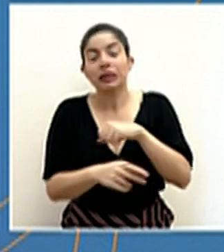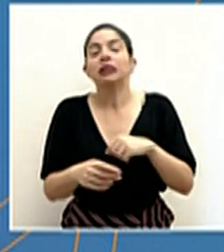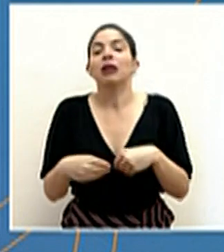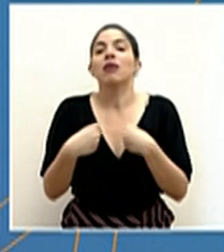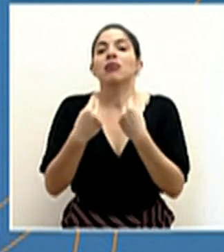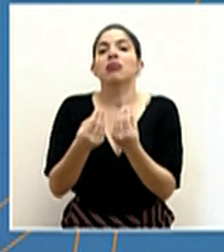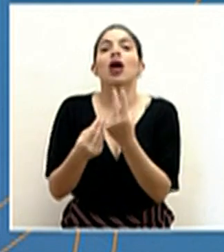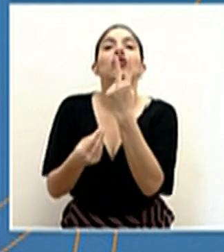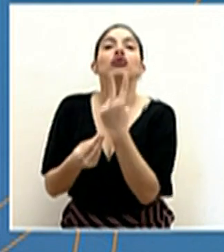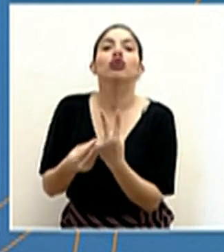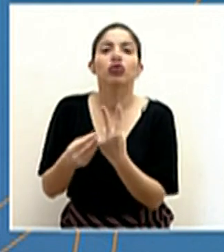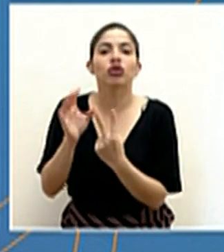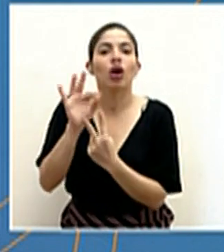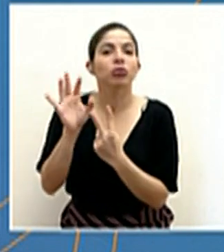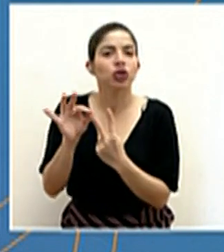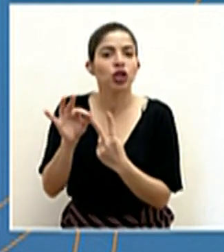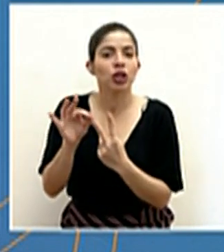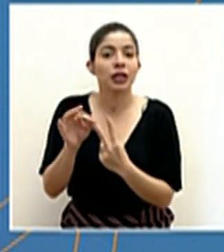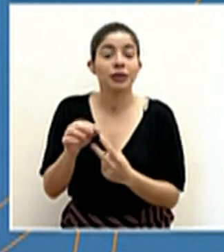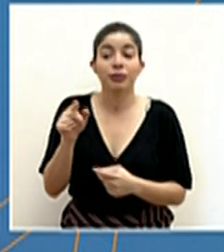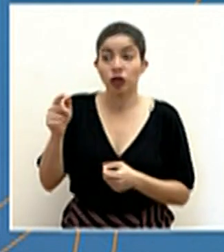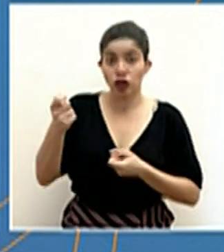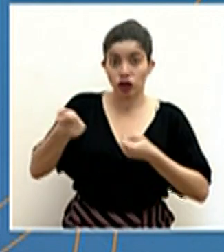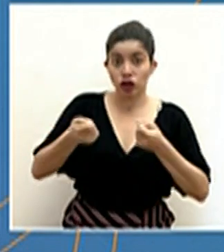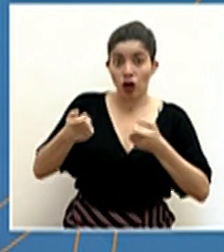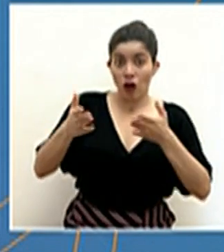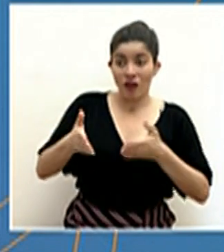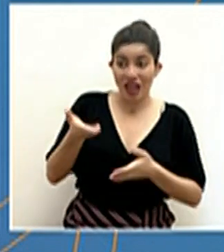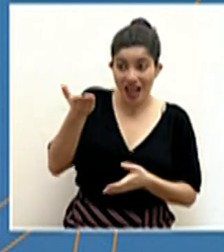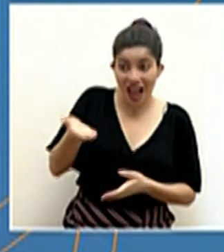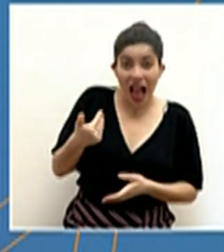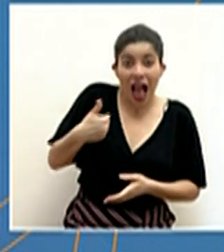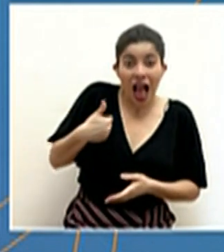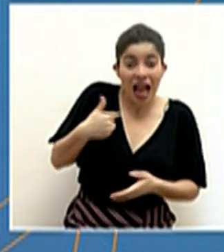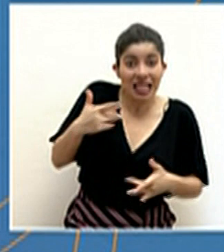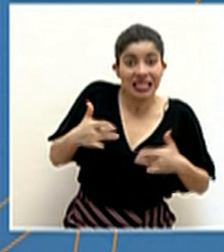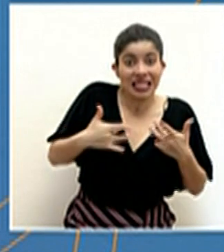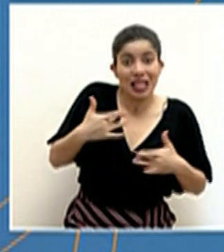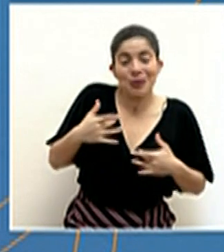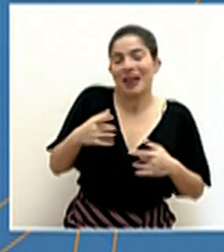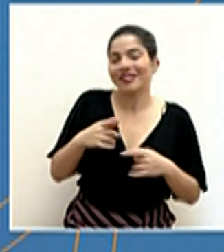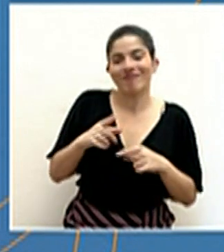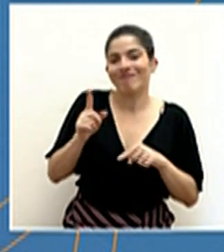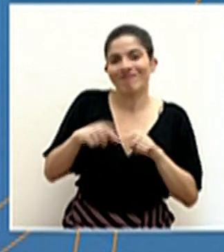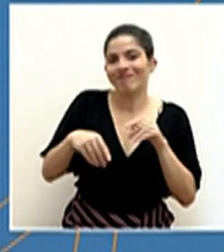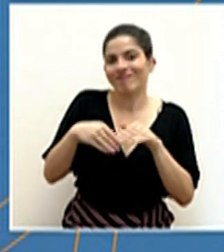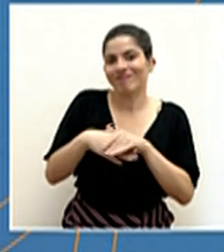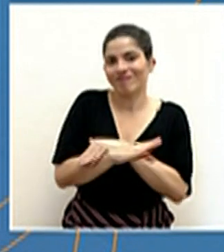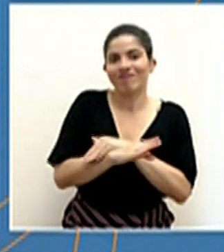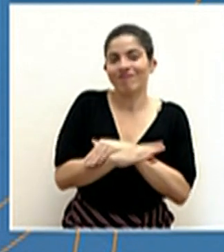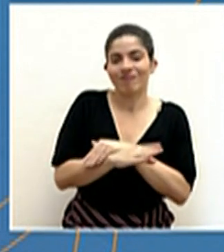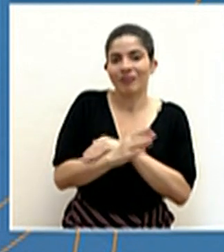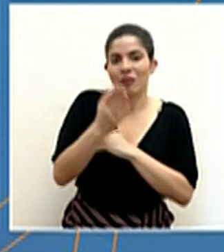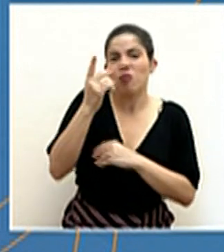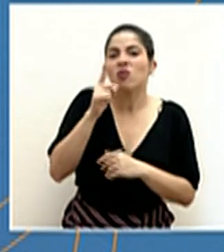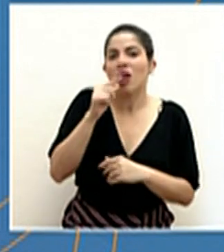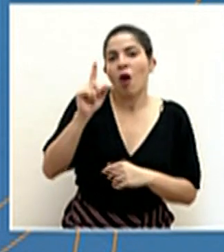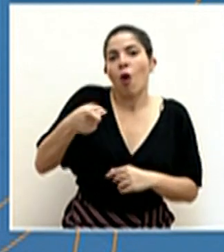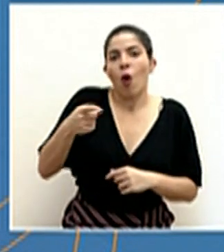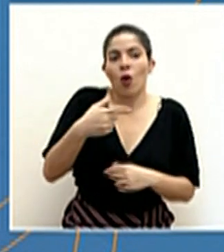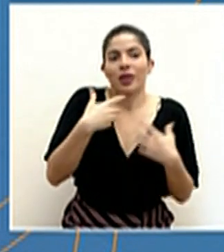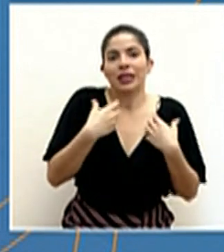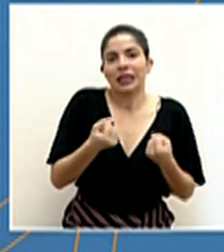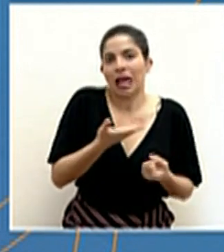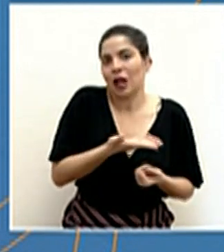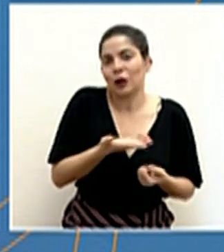dos escenarios. Si el transportista es sintomático, no puede ingresar, esto por orden de las autoridades de salud